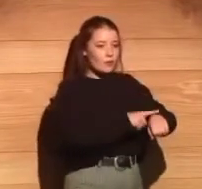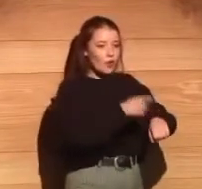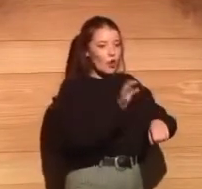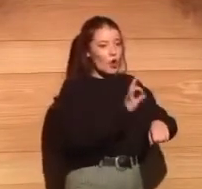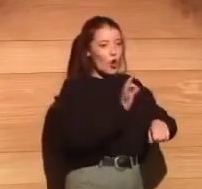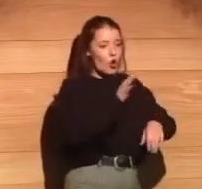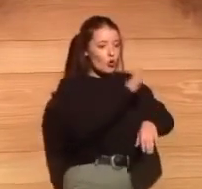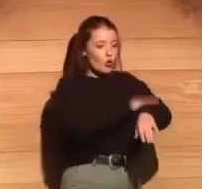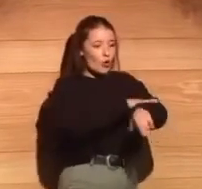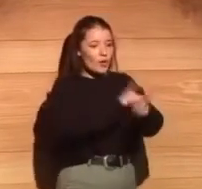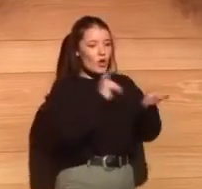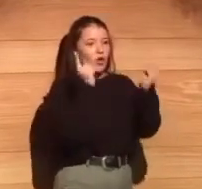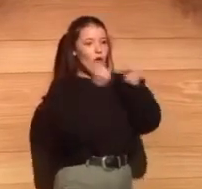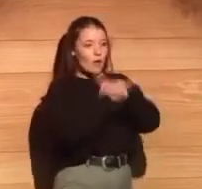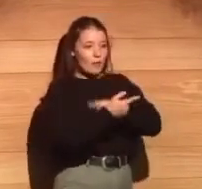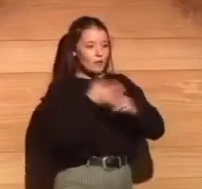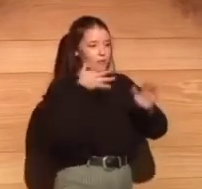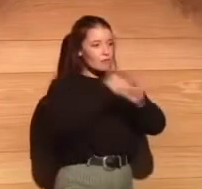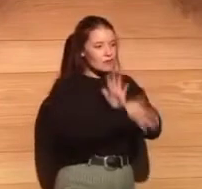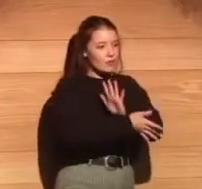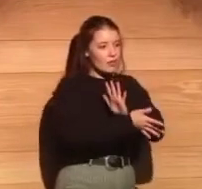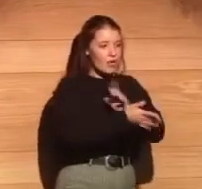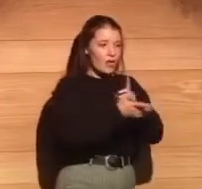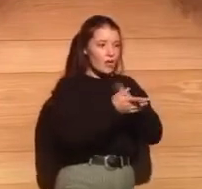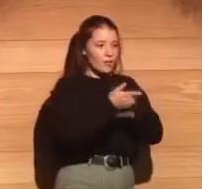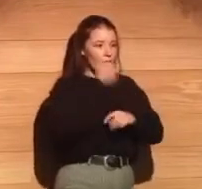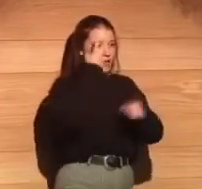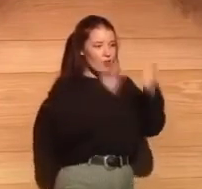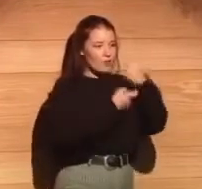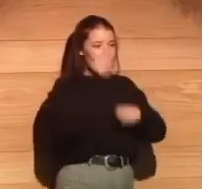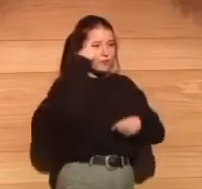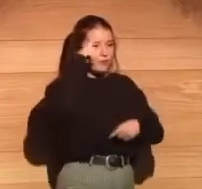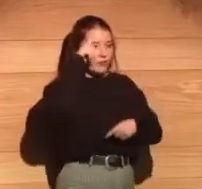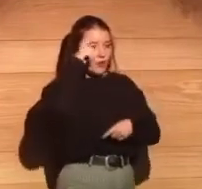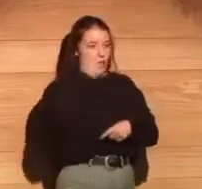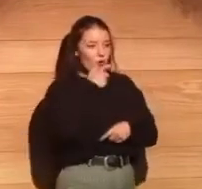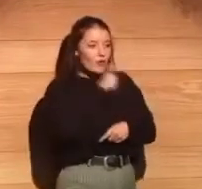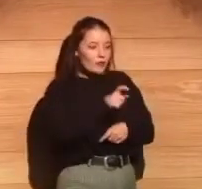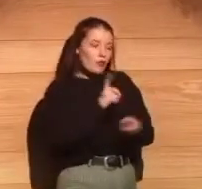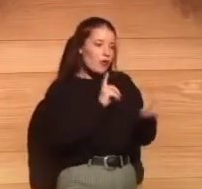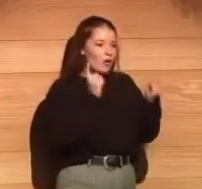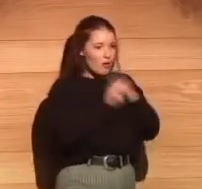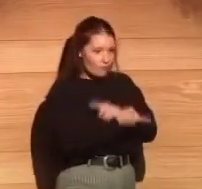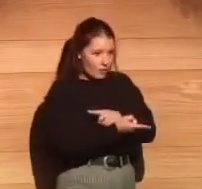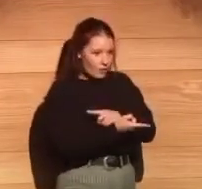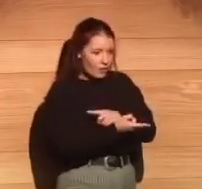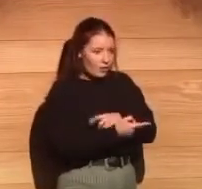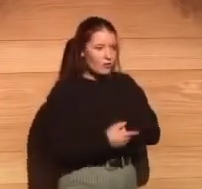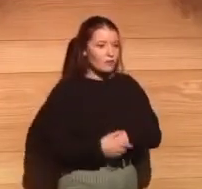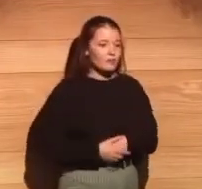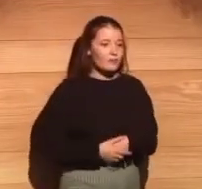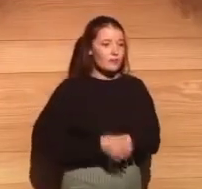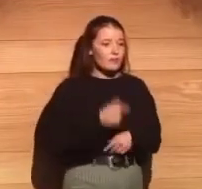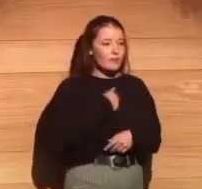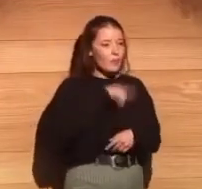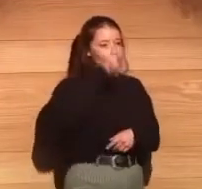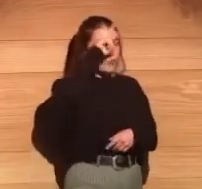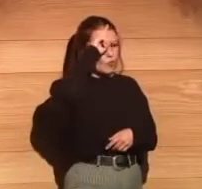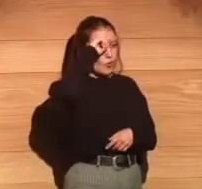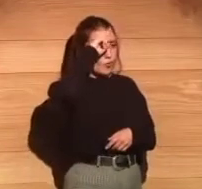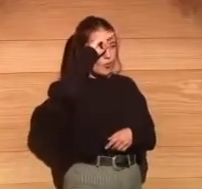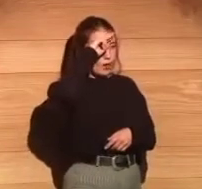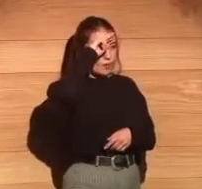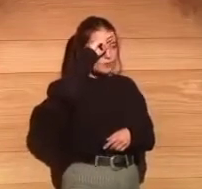gobierno decida lo que es desinformación y lo que no es desinformación? Y muchas veces hay algo que me preocupa mucho, que es que se esté tapando